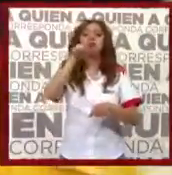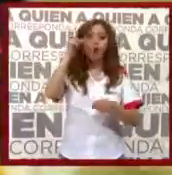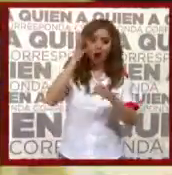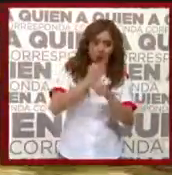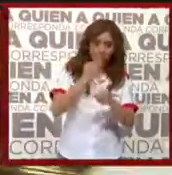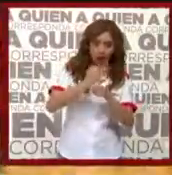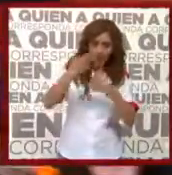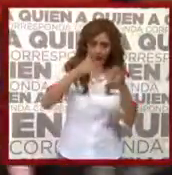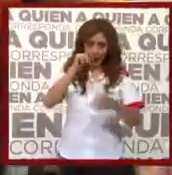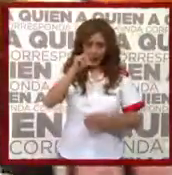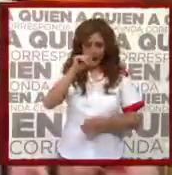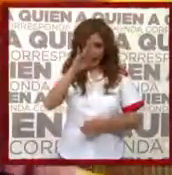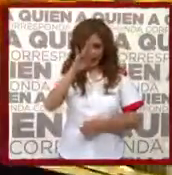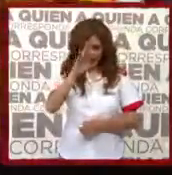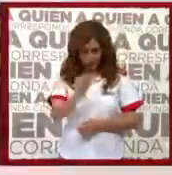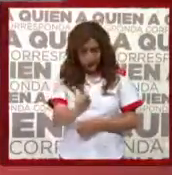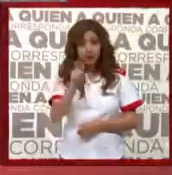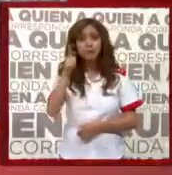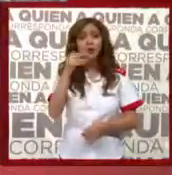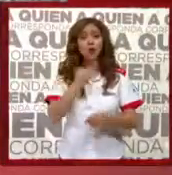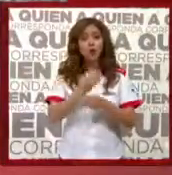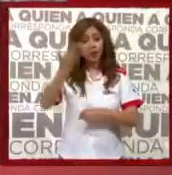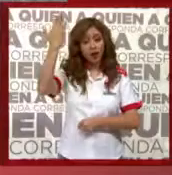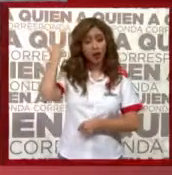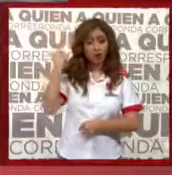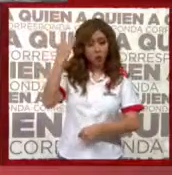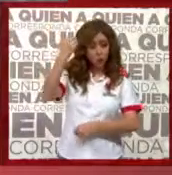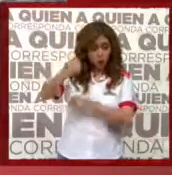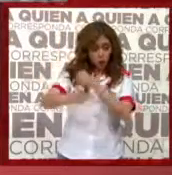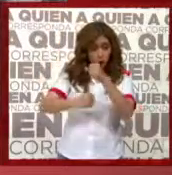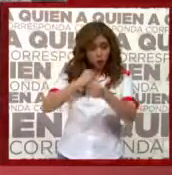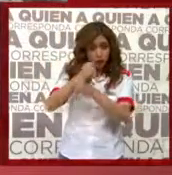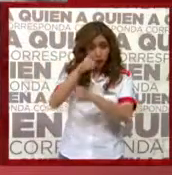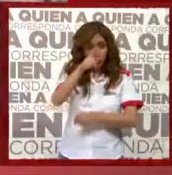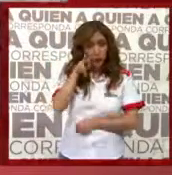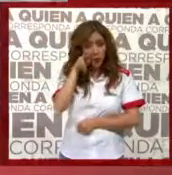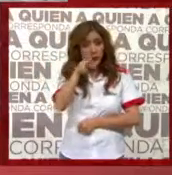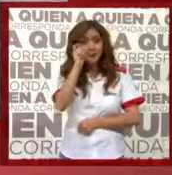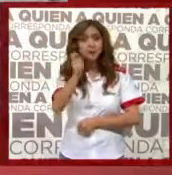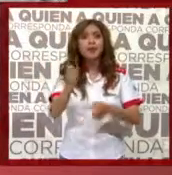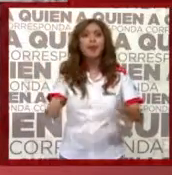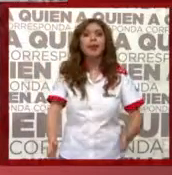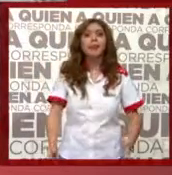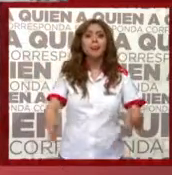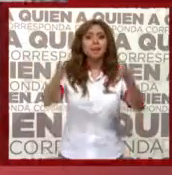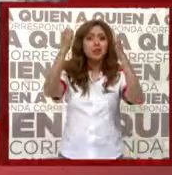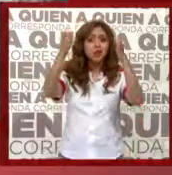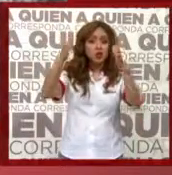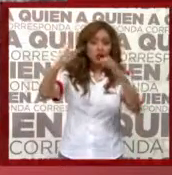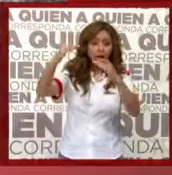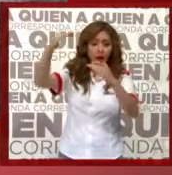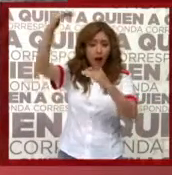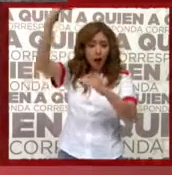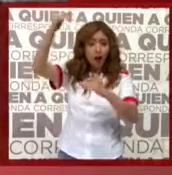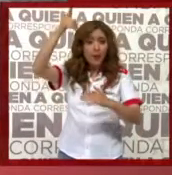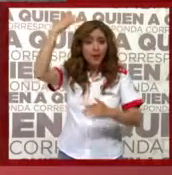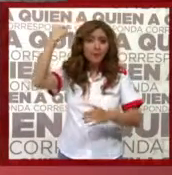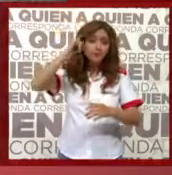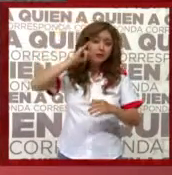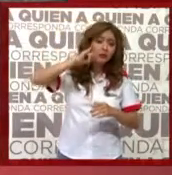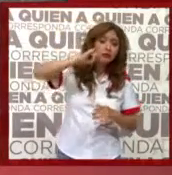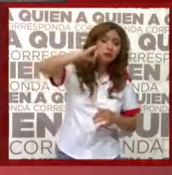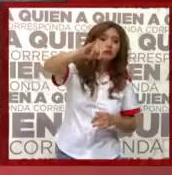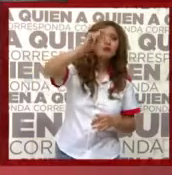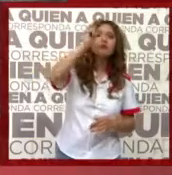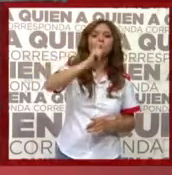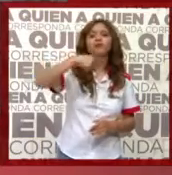esta emblemática arteria. En la postal de hace ya varias décadas se aprecian edificios altos para aquellos tiempos y al fondo la construcción que es un